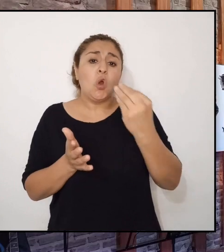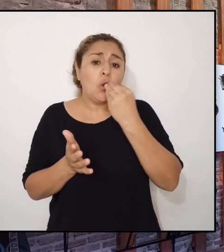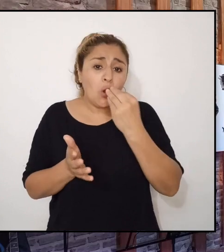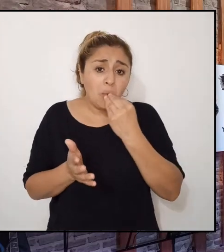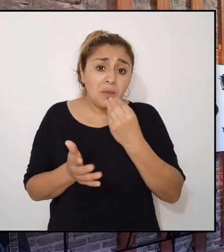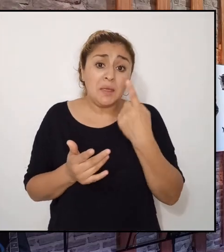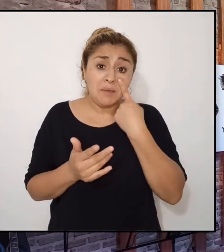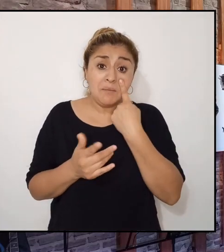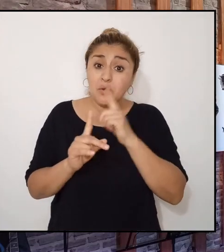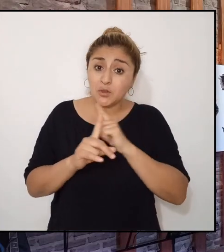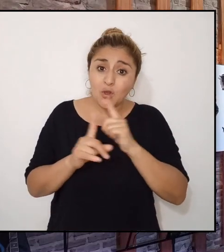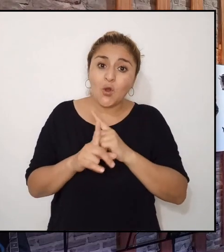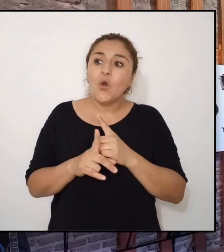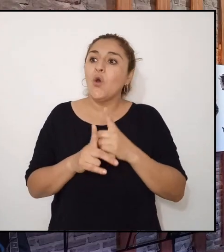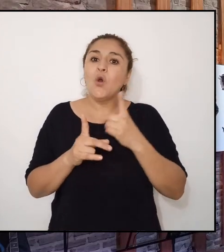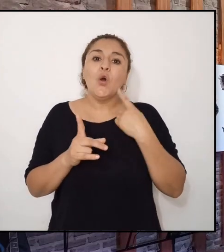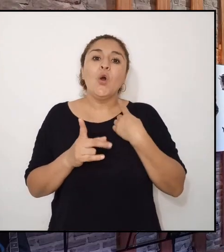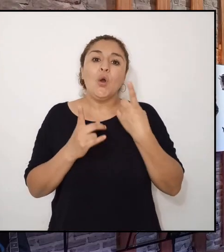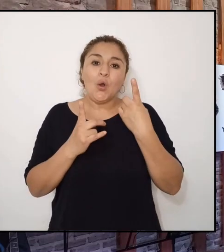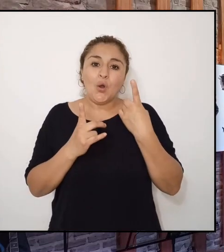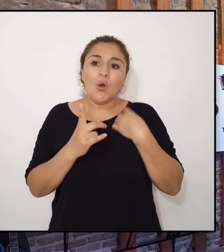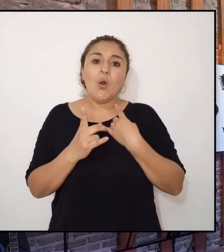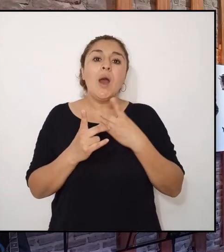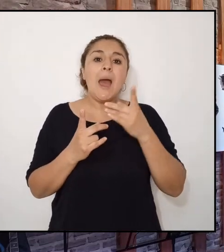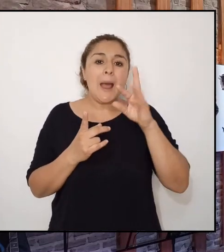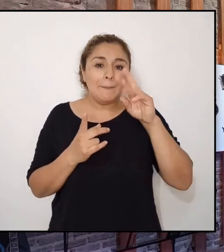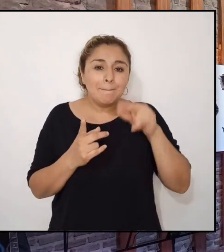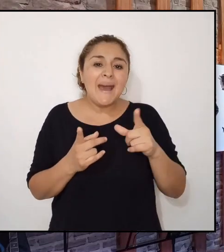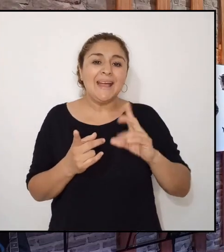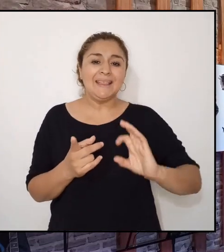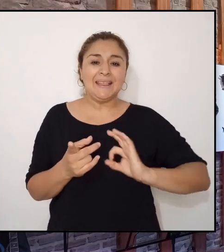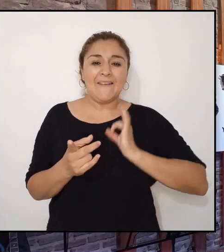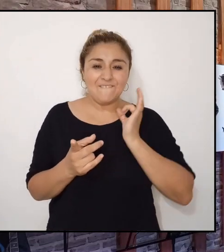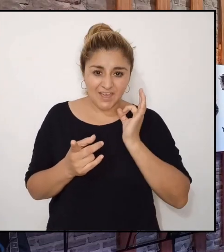¿Y cuál es el pan que proviene de Dios? Es Jesús.